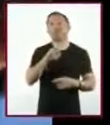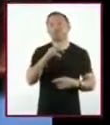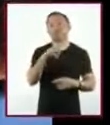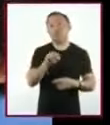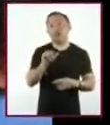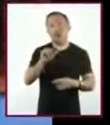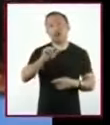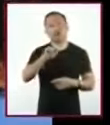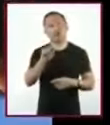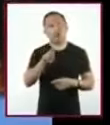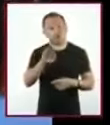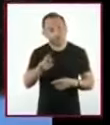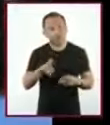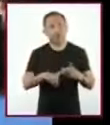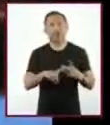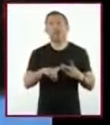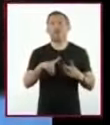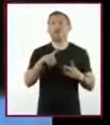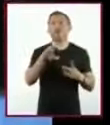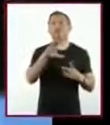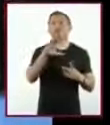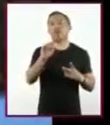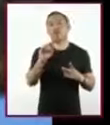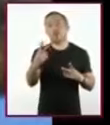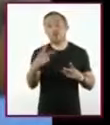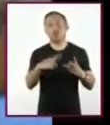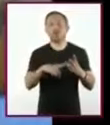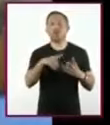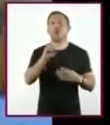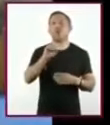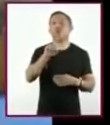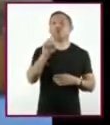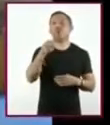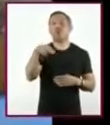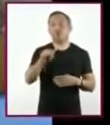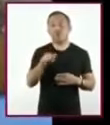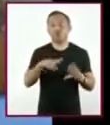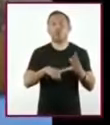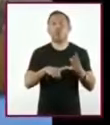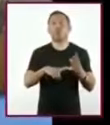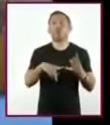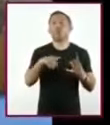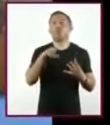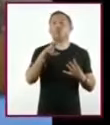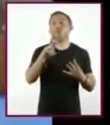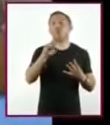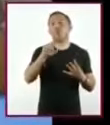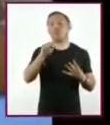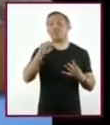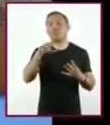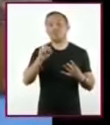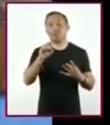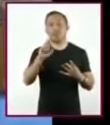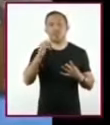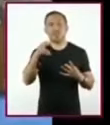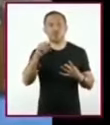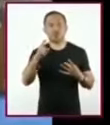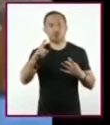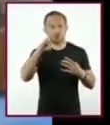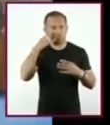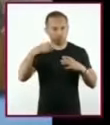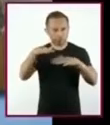carbono, los óxidos de nitrógeno, el ozono, los compuestos orgánicos volátiles, pero también existen metales